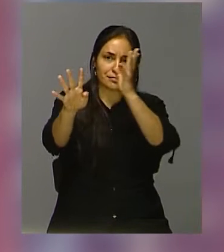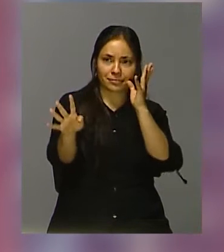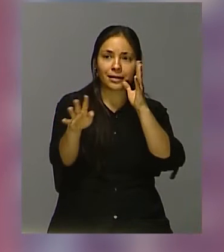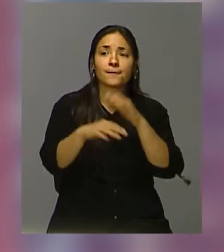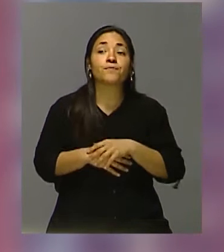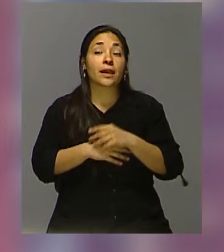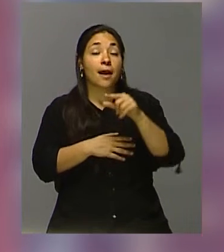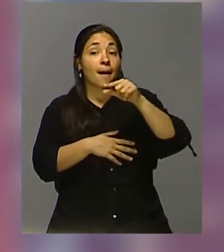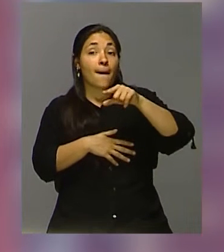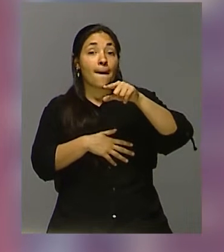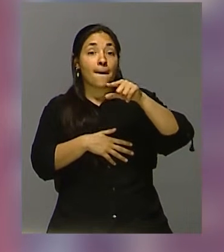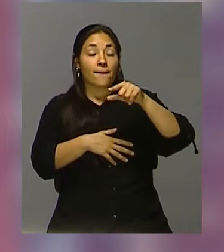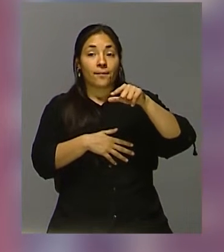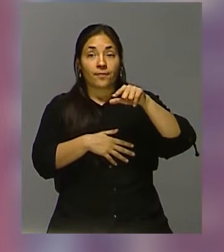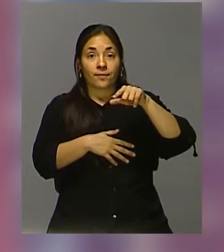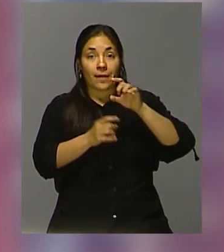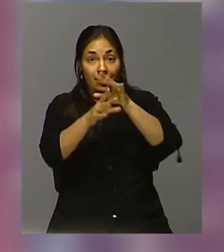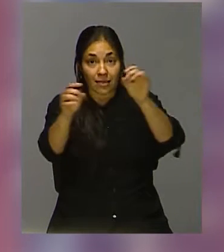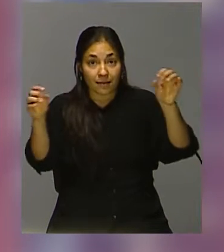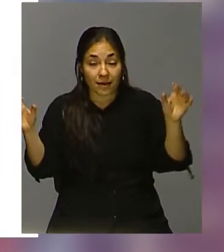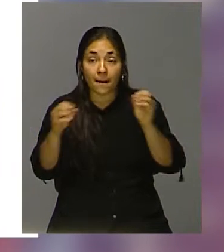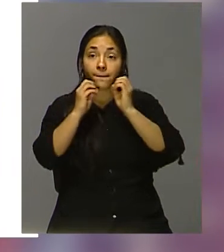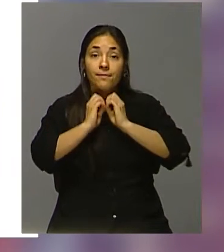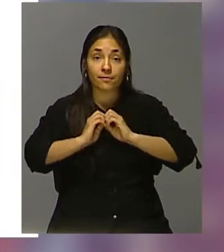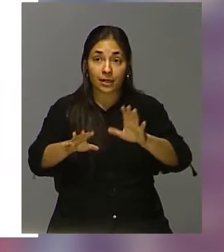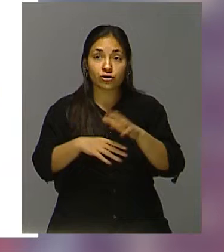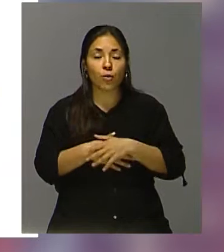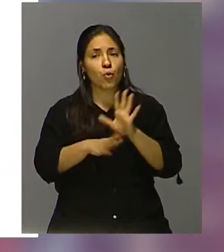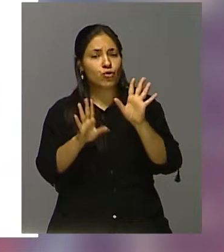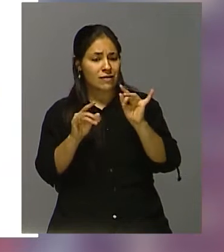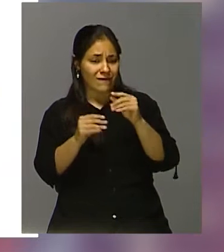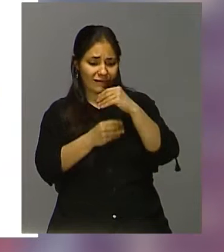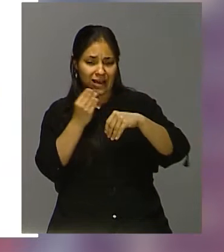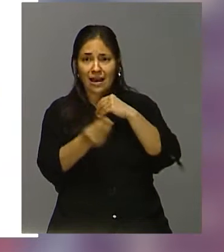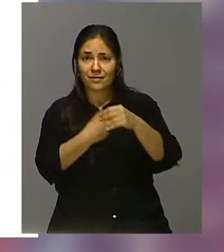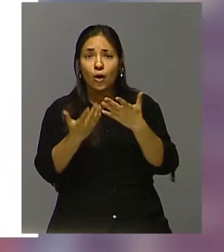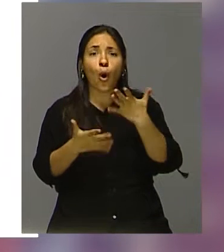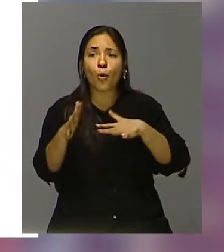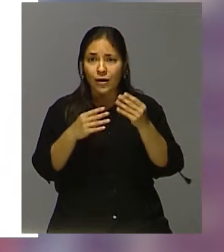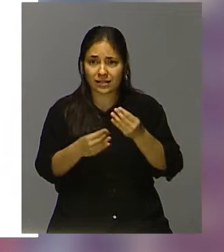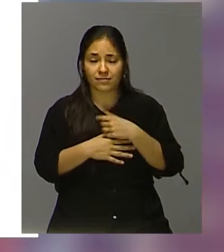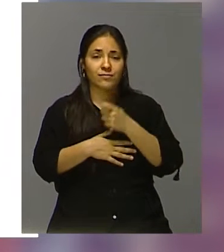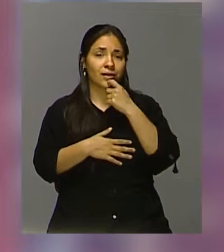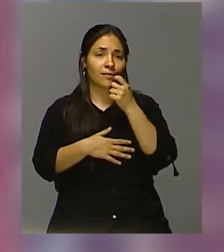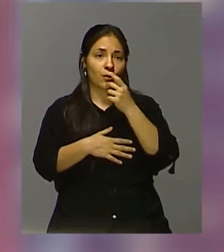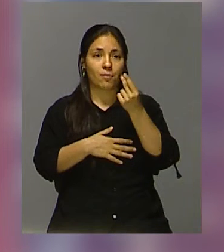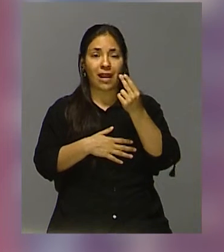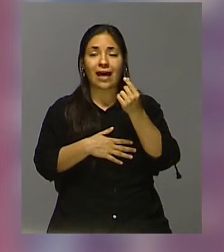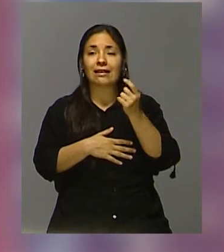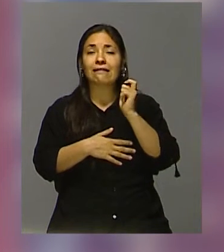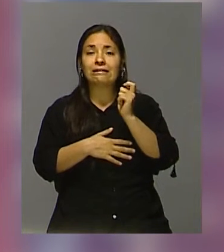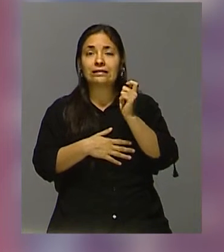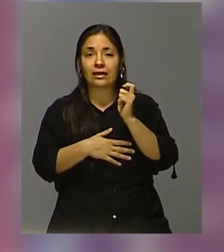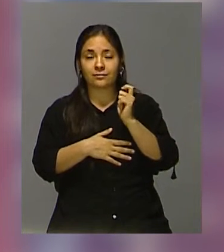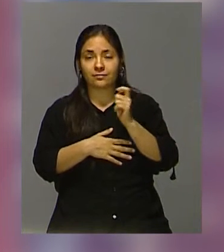la pandemia hubo muchas dificultades porque no sabía cómo hacerse llegar el dinero a las personas que se lo